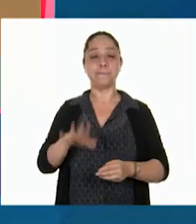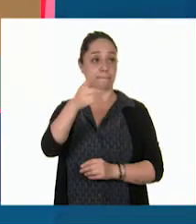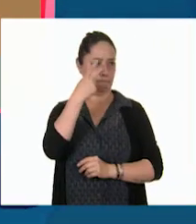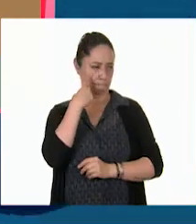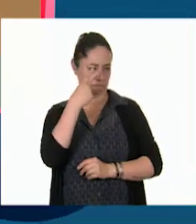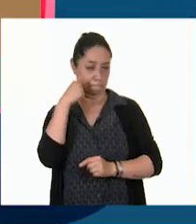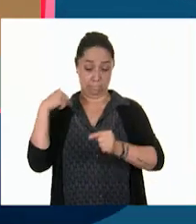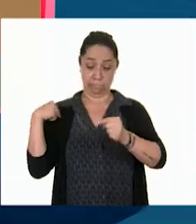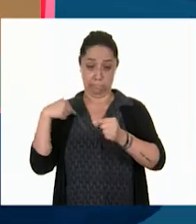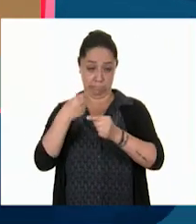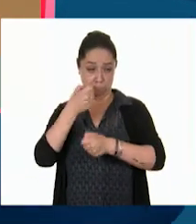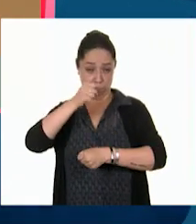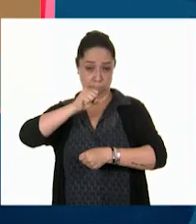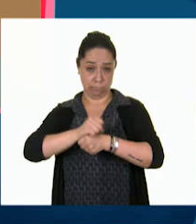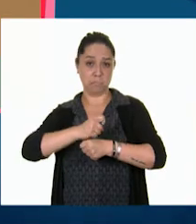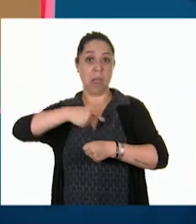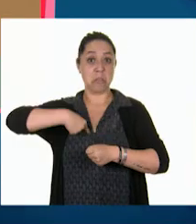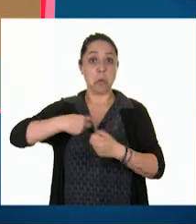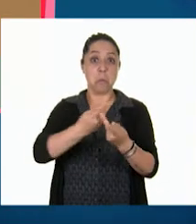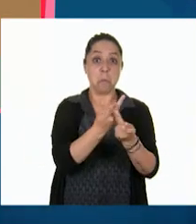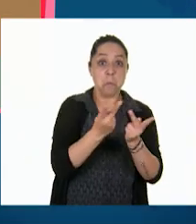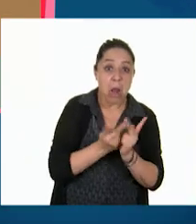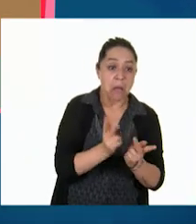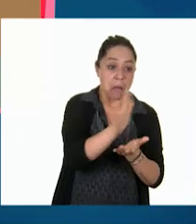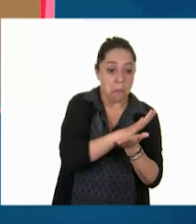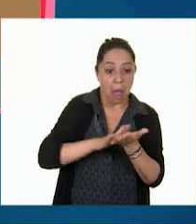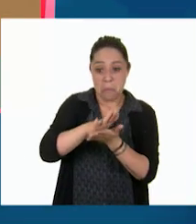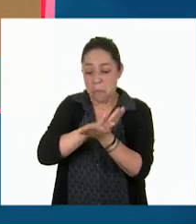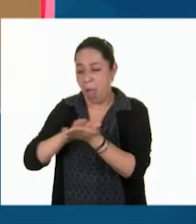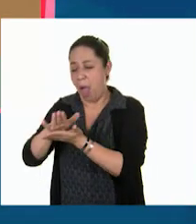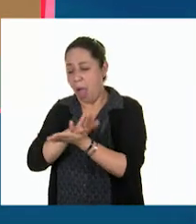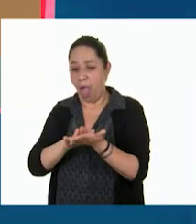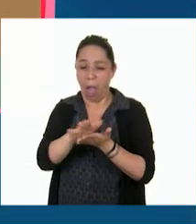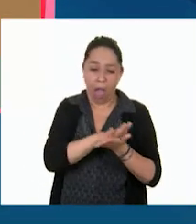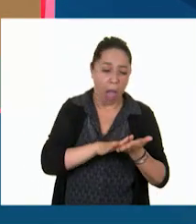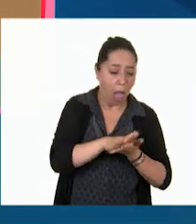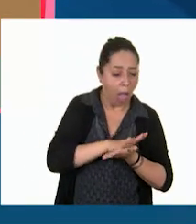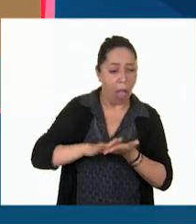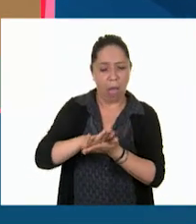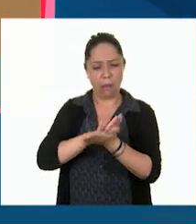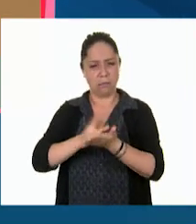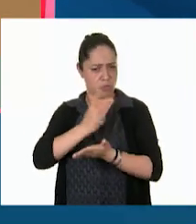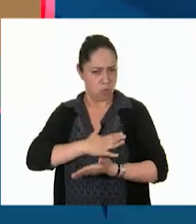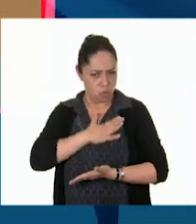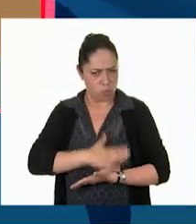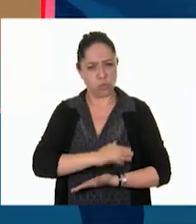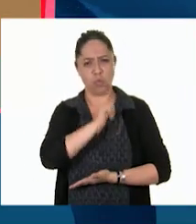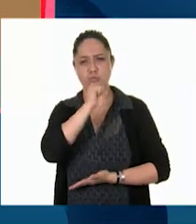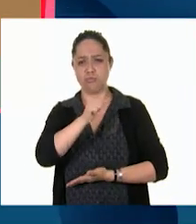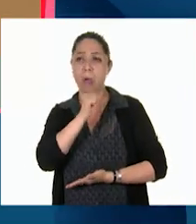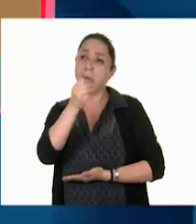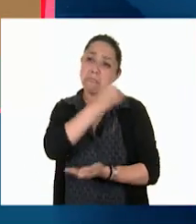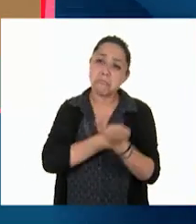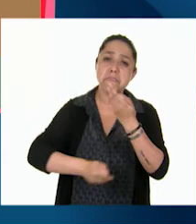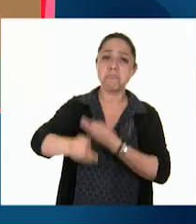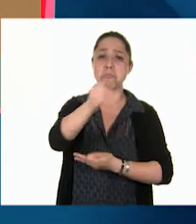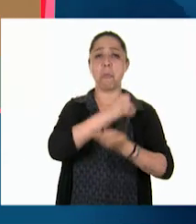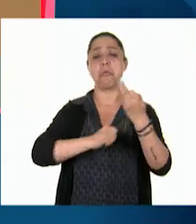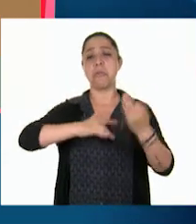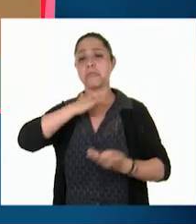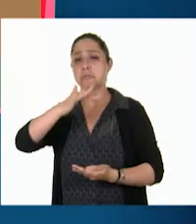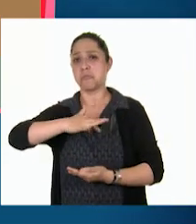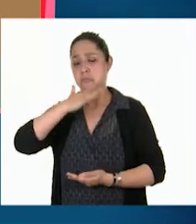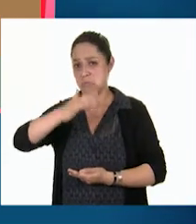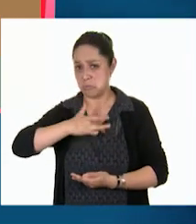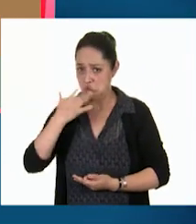esta semana me tocó lavar más trastes que a nadie, y eso no es justo, todos se ensucian mucho. Ah,